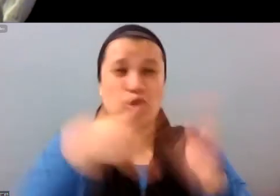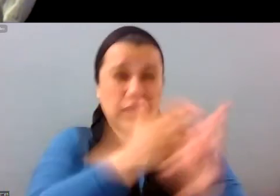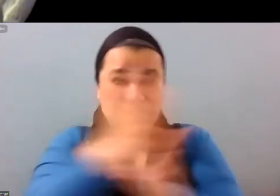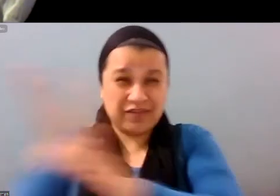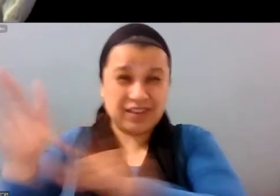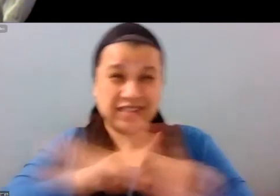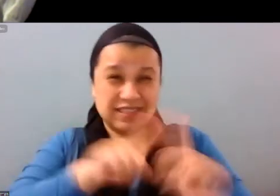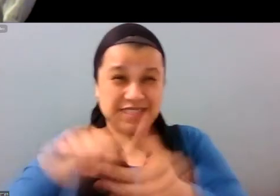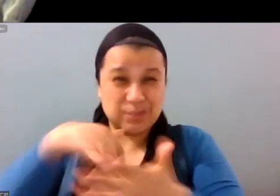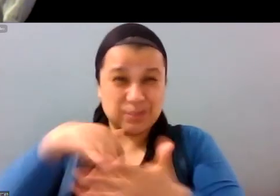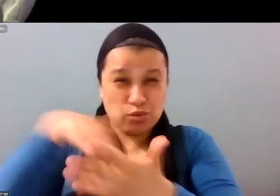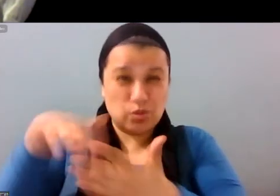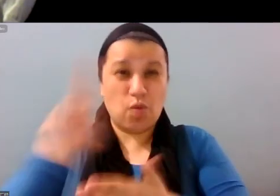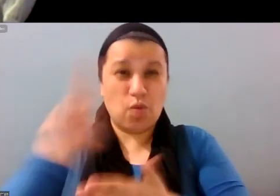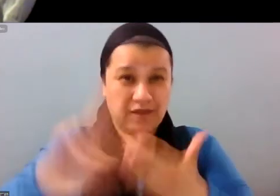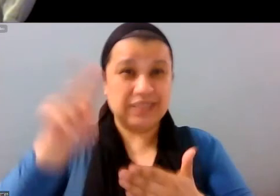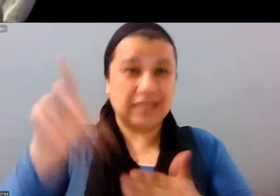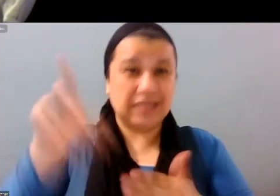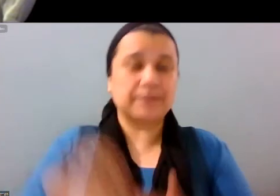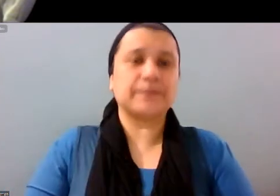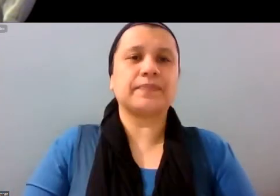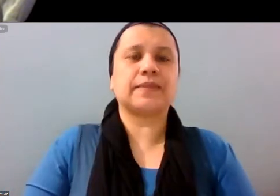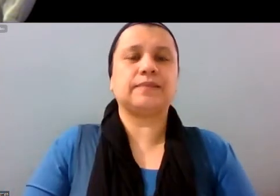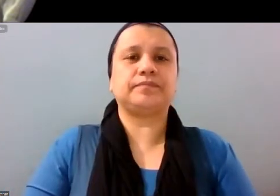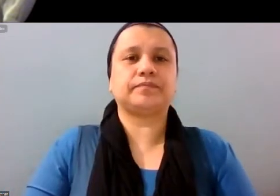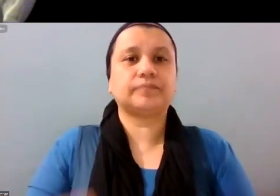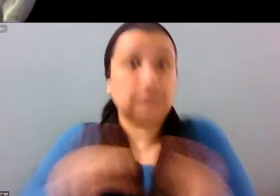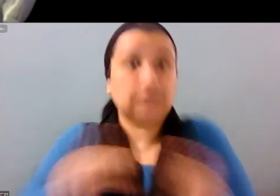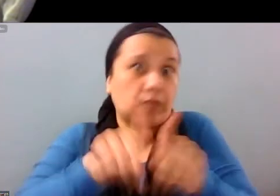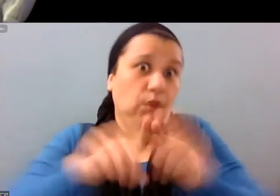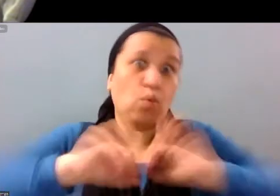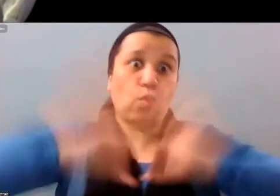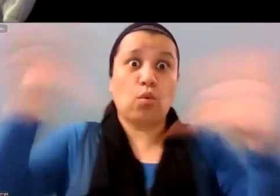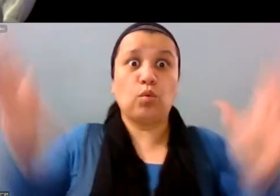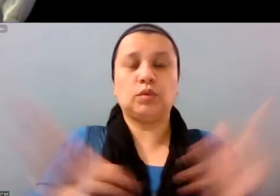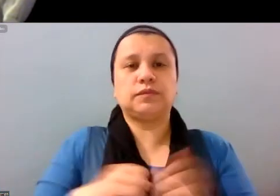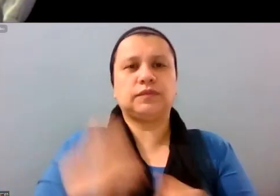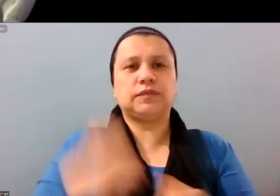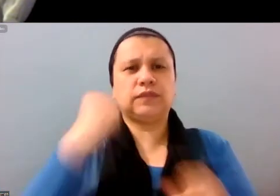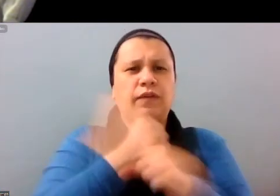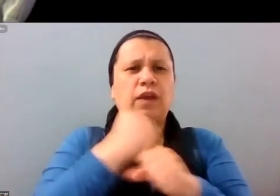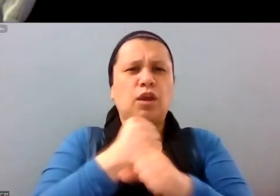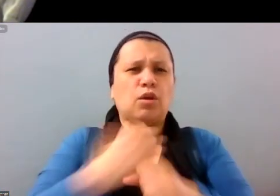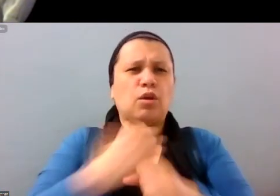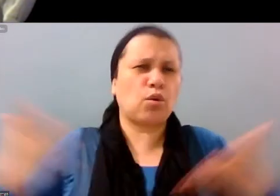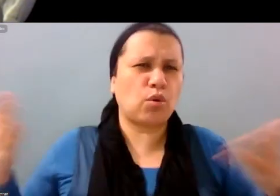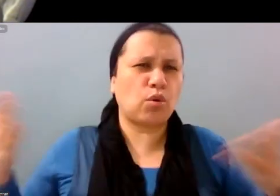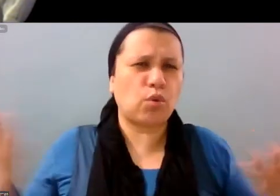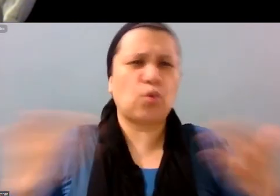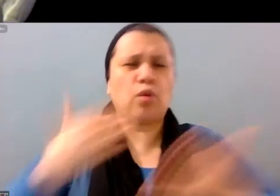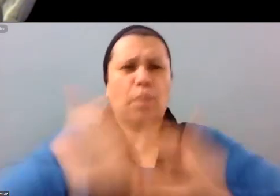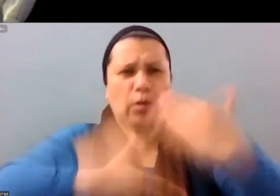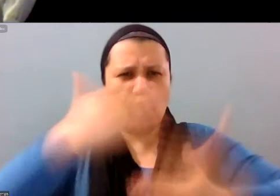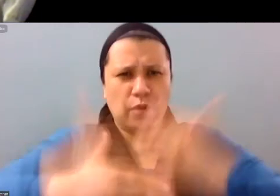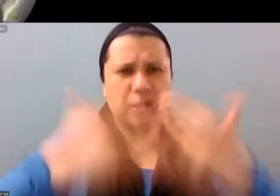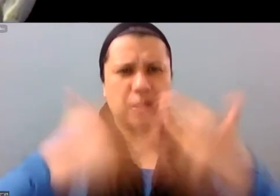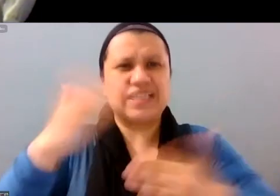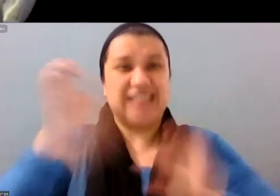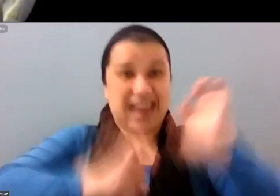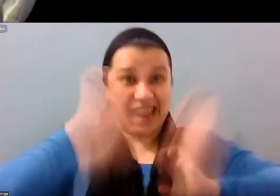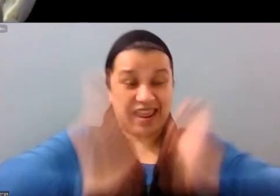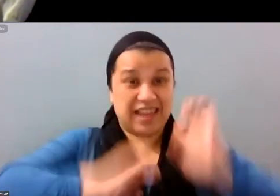y también obviamente trabajar en todo un replante de cómo conseguir el proceso de evaluación de los aprendizajes al servicio